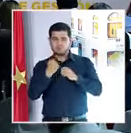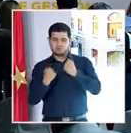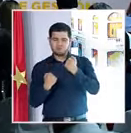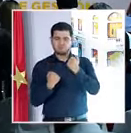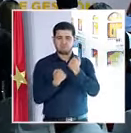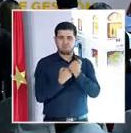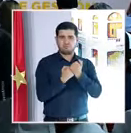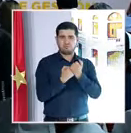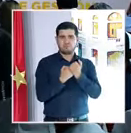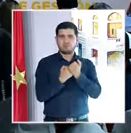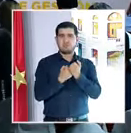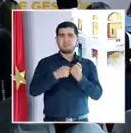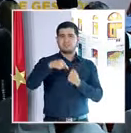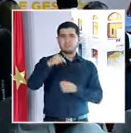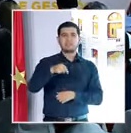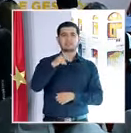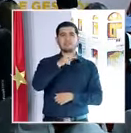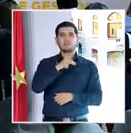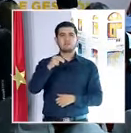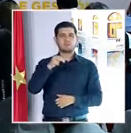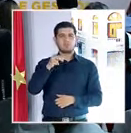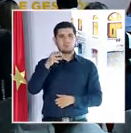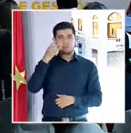institucional de Norte de Santander.